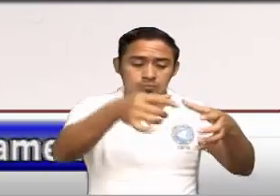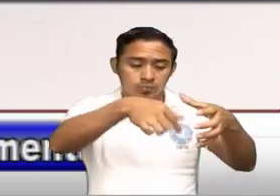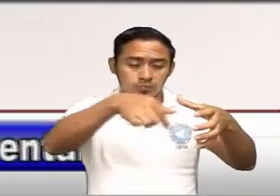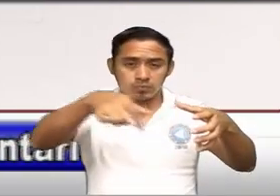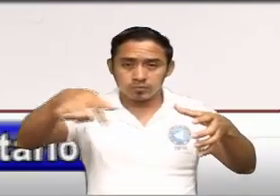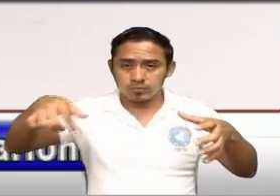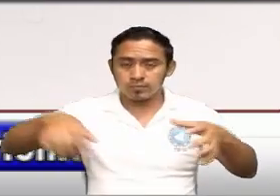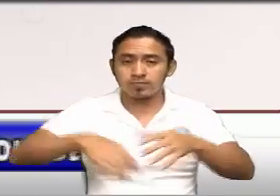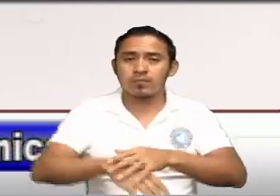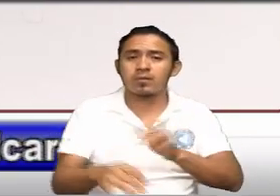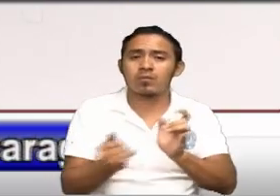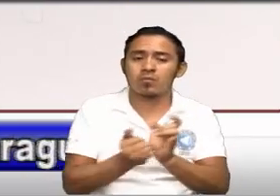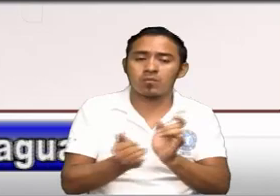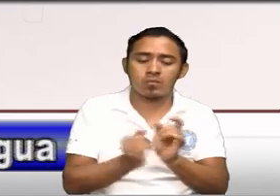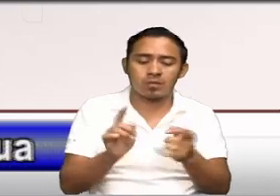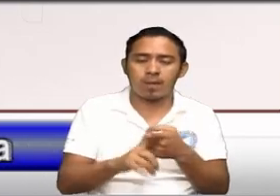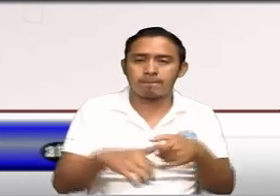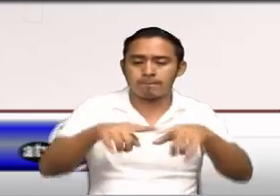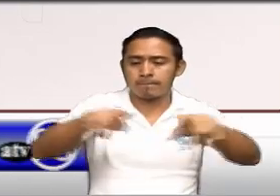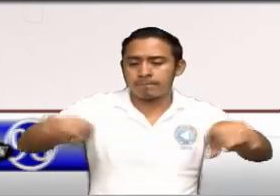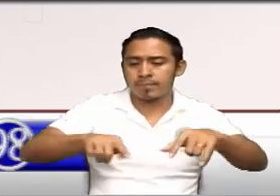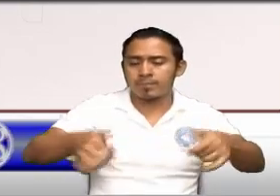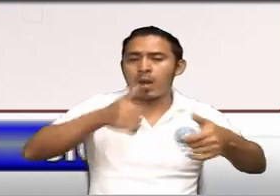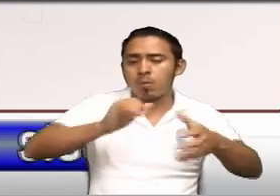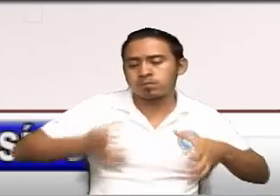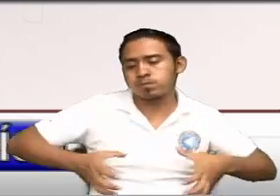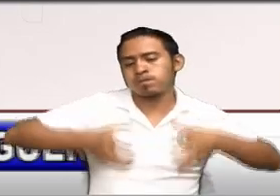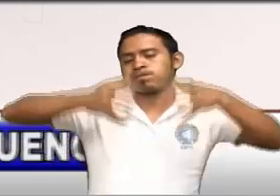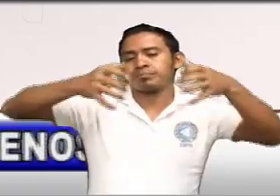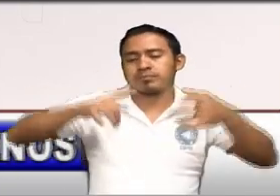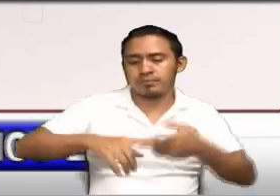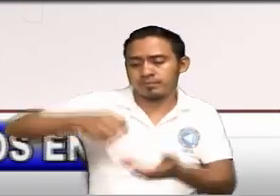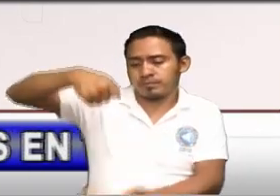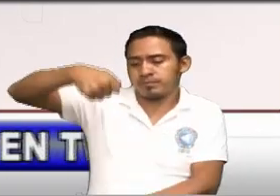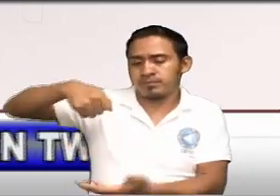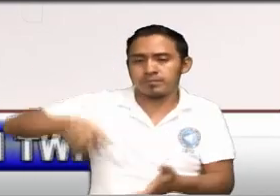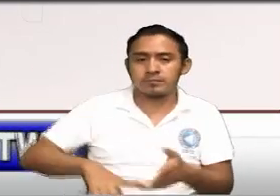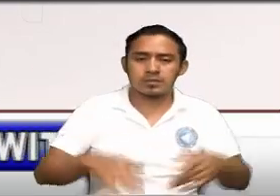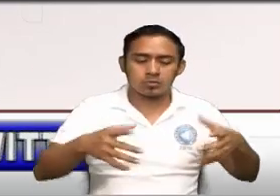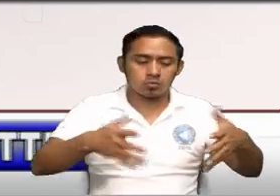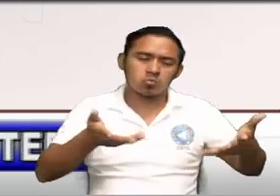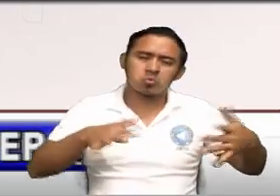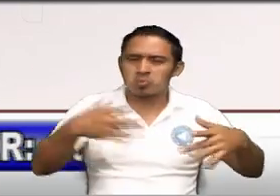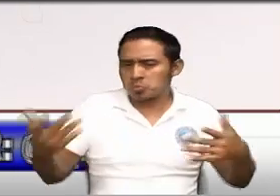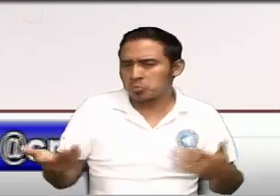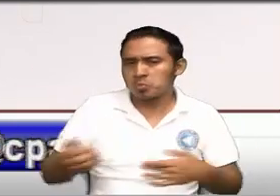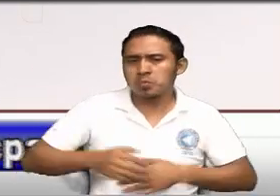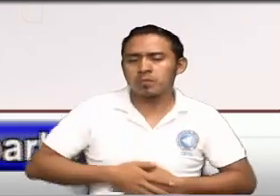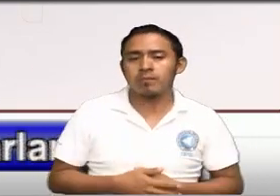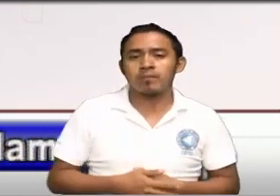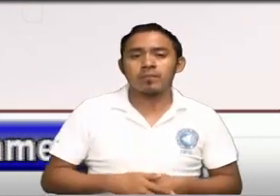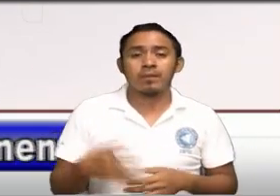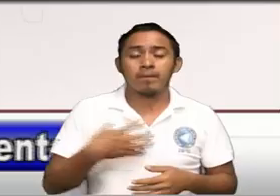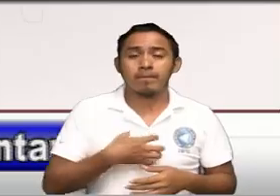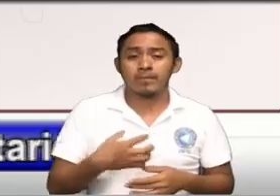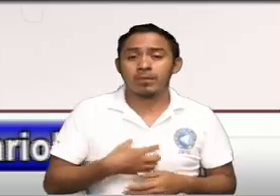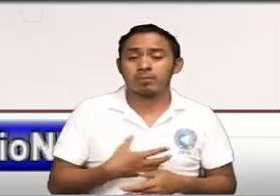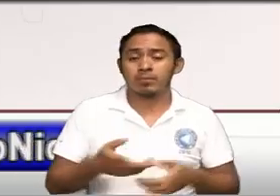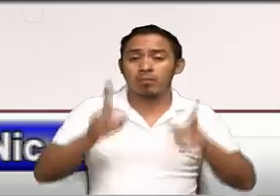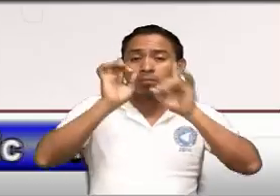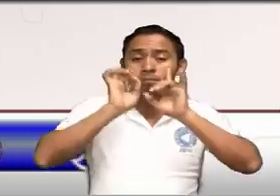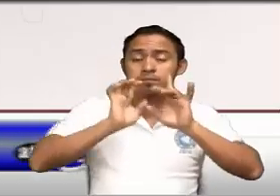útiles, como son pilas, barriles, baldes, tinas, entre otros, con rescate